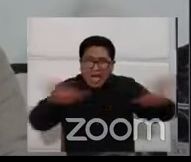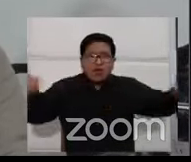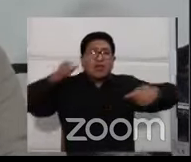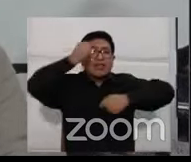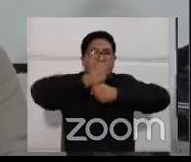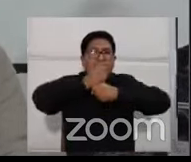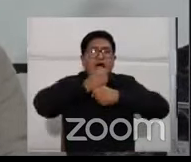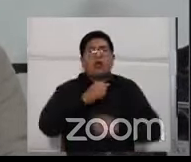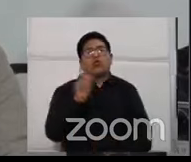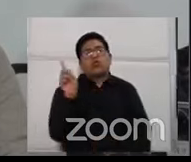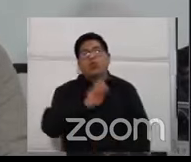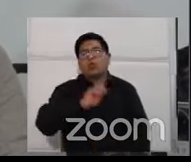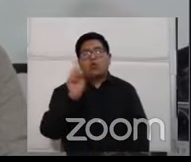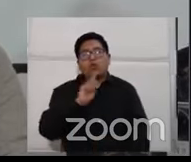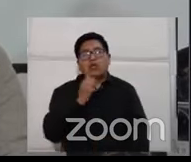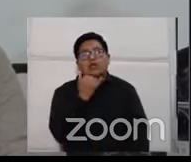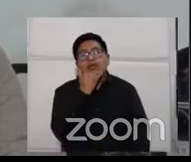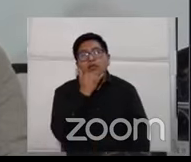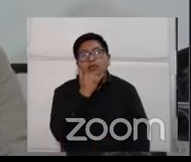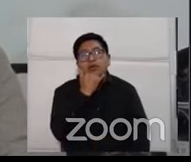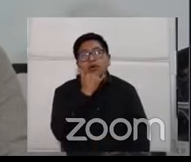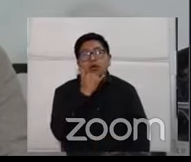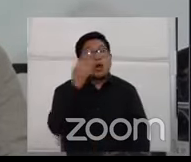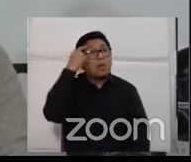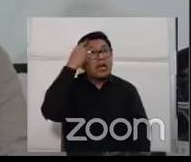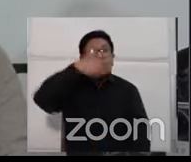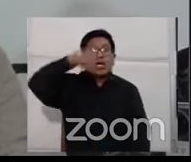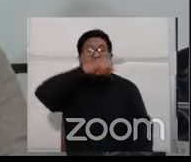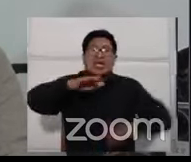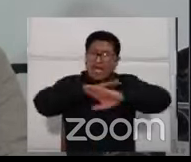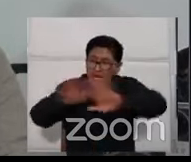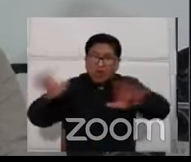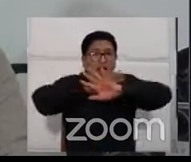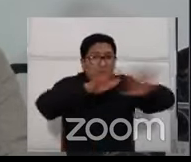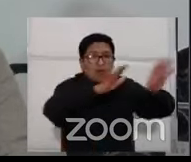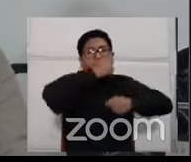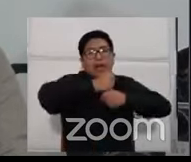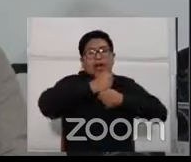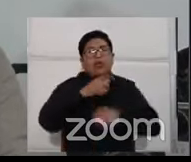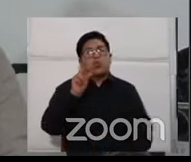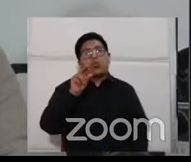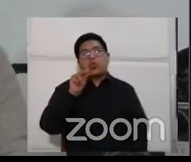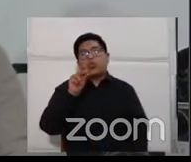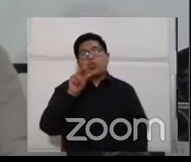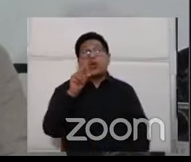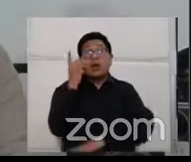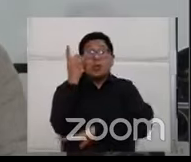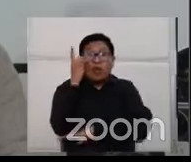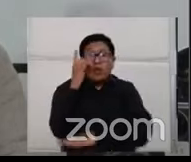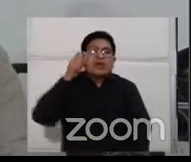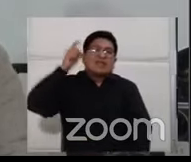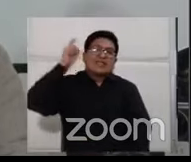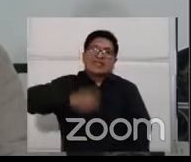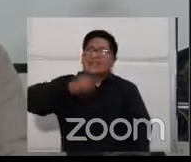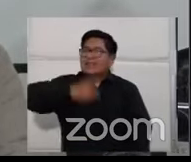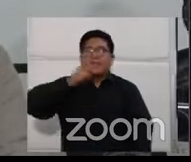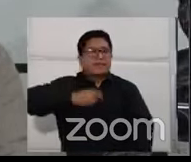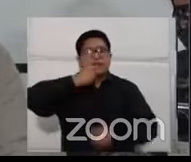esté no no no no apoyemos a la erradicación infantil con que tiene aquí en bolivia los jóvenes necesitamos trabajar